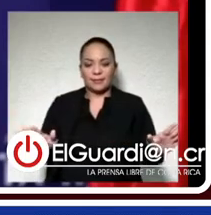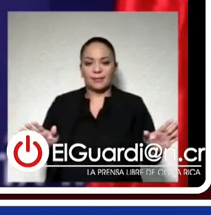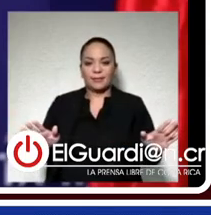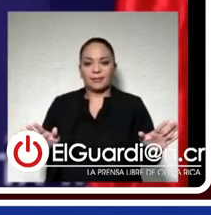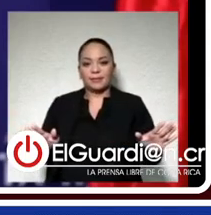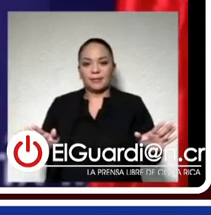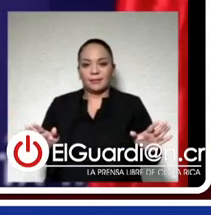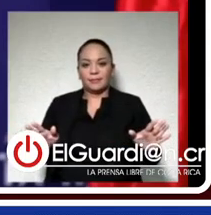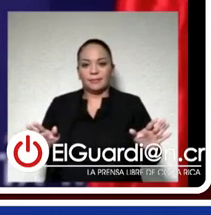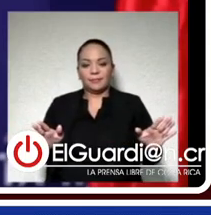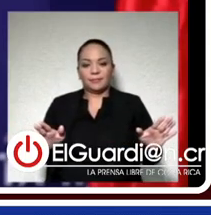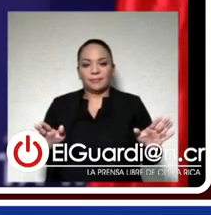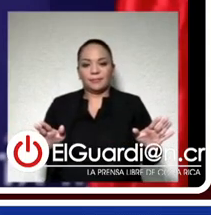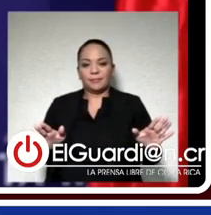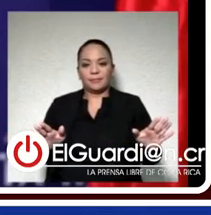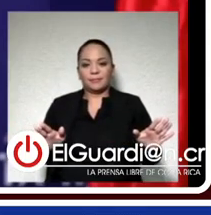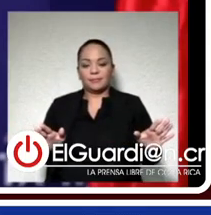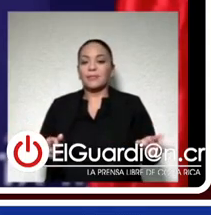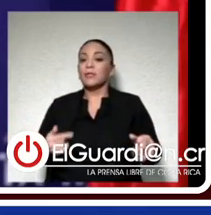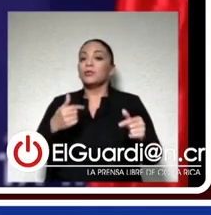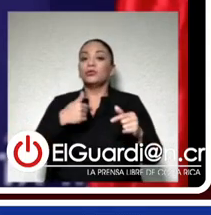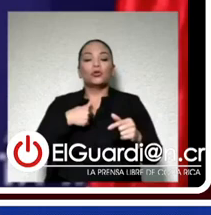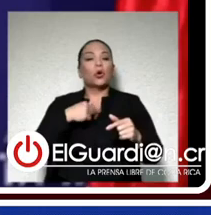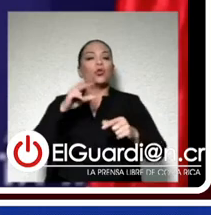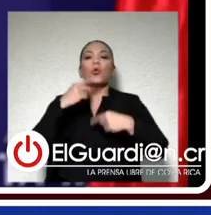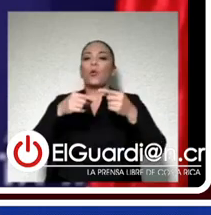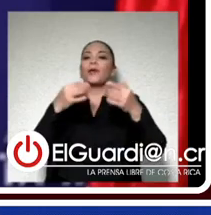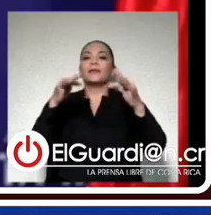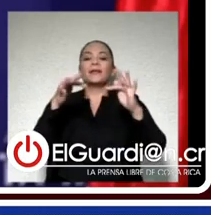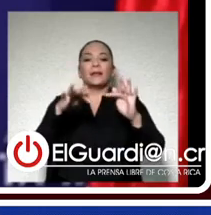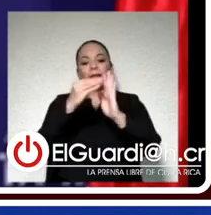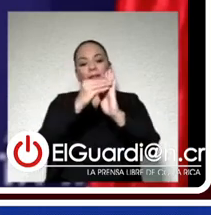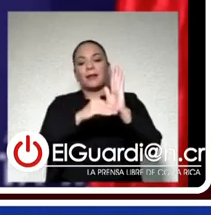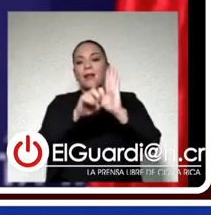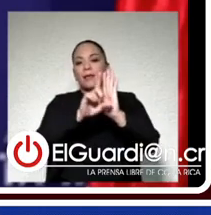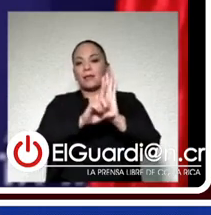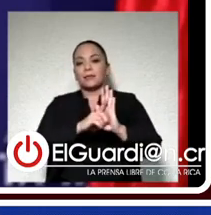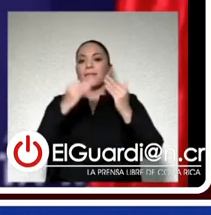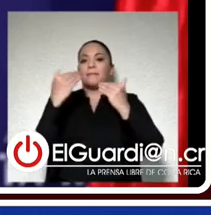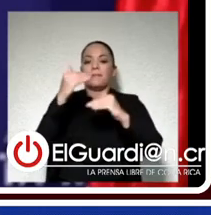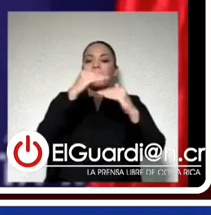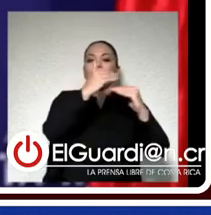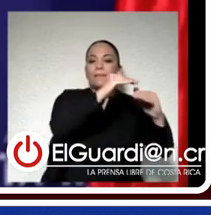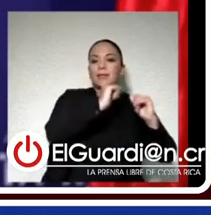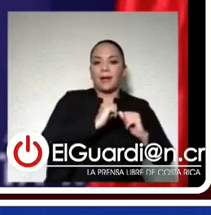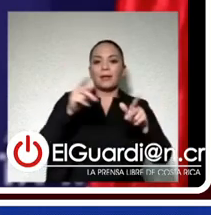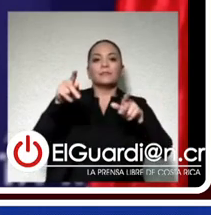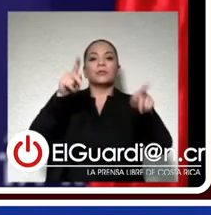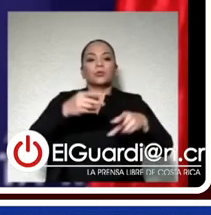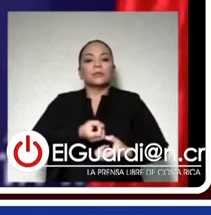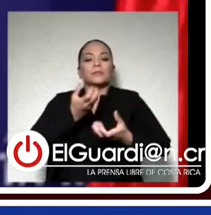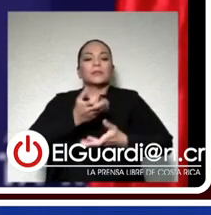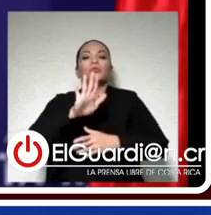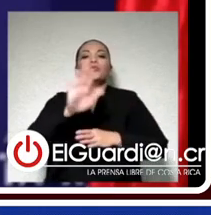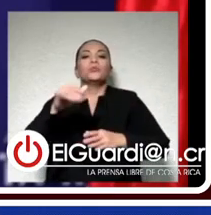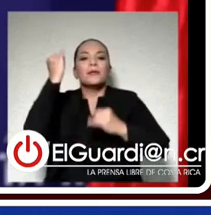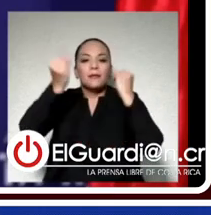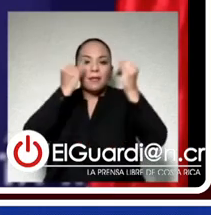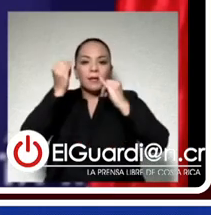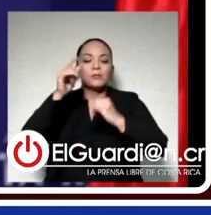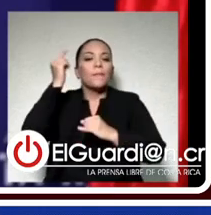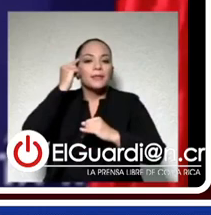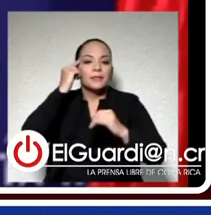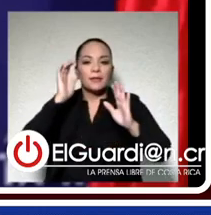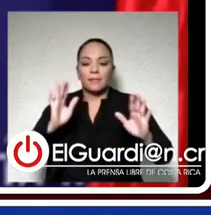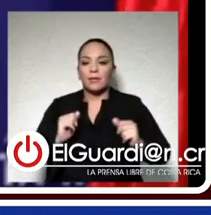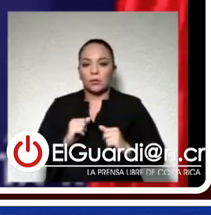Yo no voy a tratar de poner leyes para limitar la capacidad de la gente de expresar sus ideas, sus